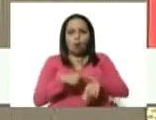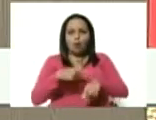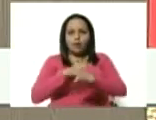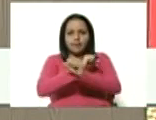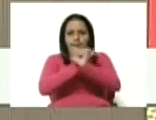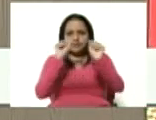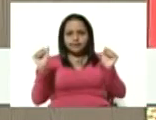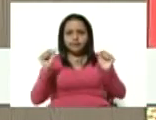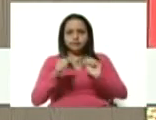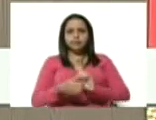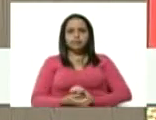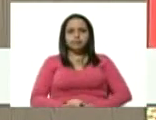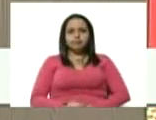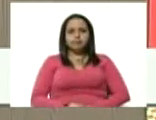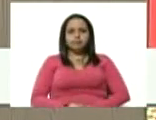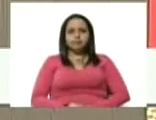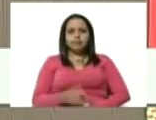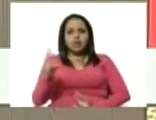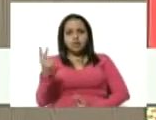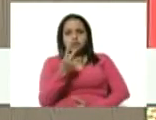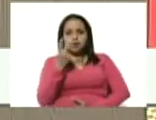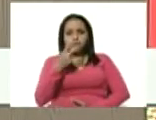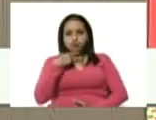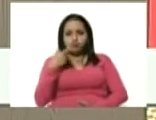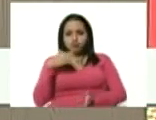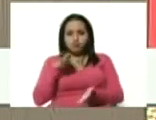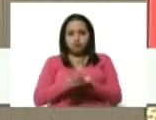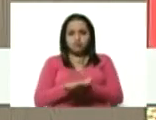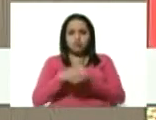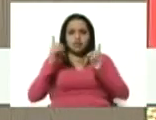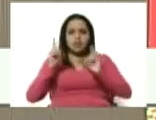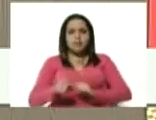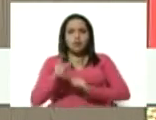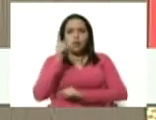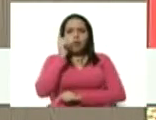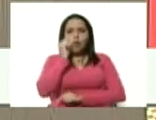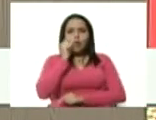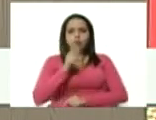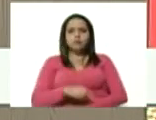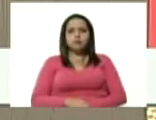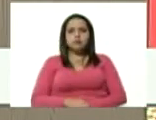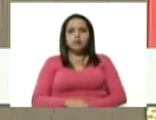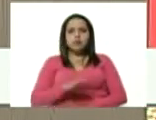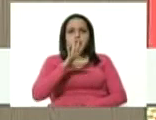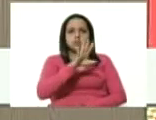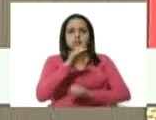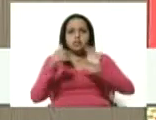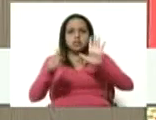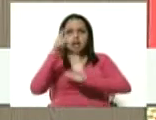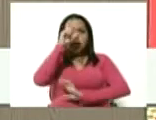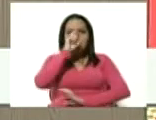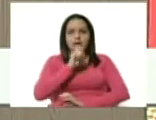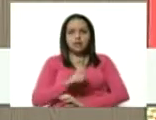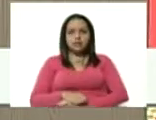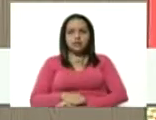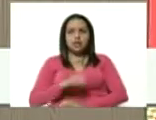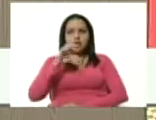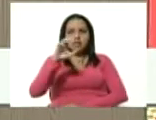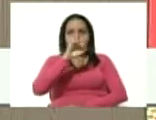mañana. El segundo caso es también un hombre de 56 años de edad del estado